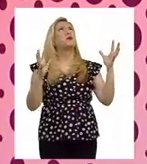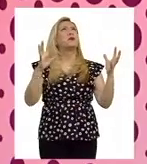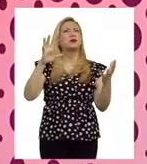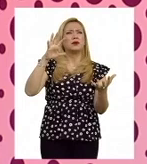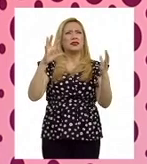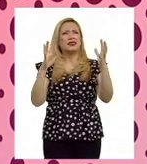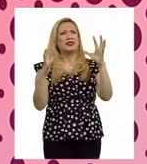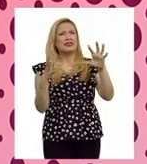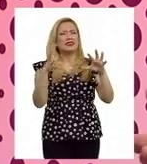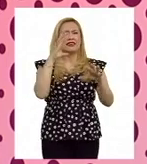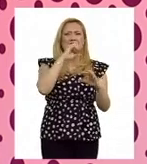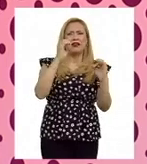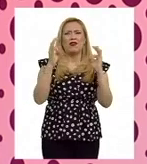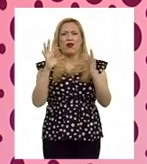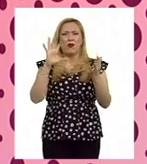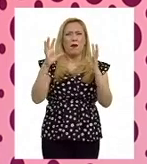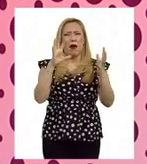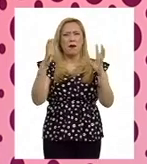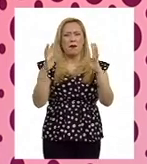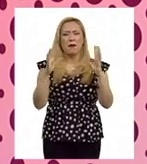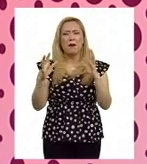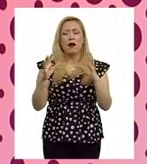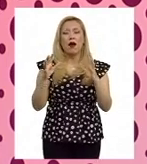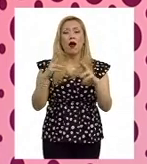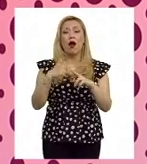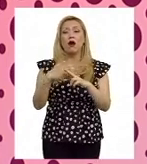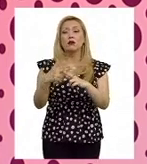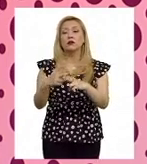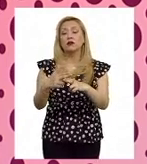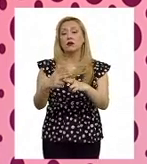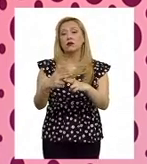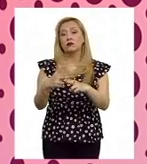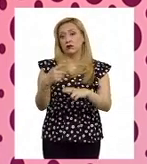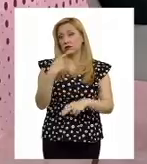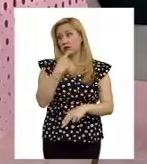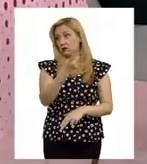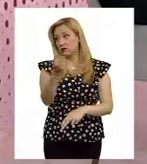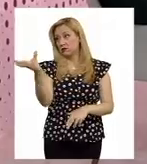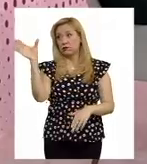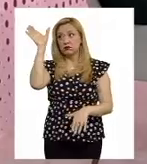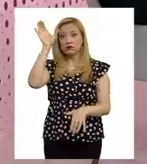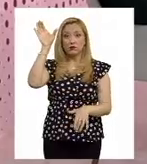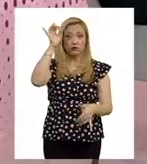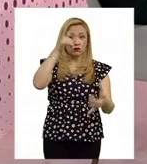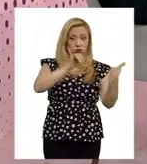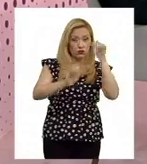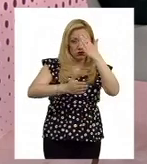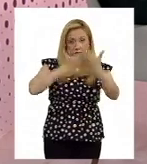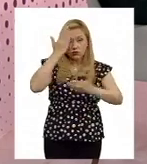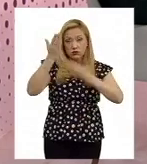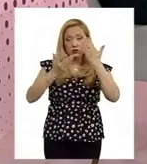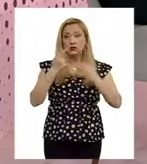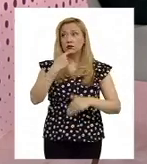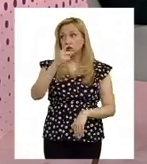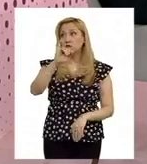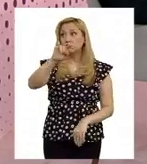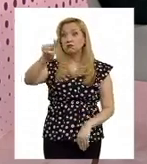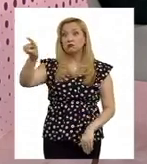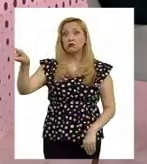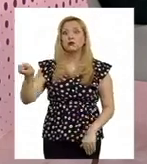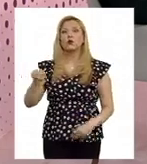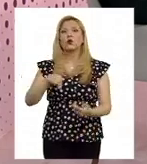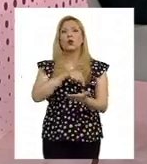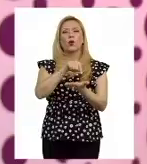global vamos a llegar en este punto que nos dicen los científicos, donde